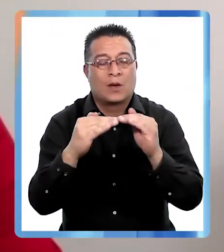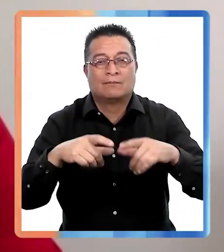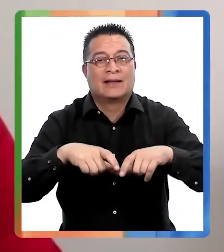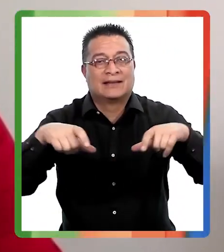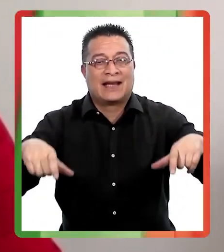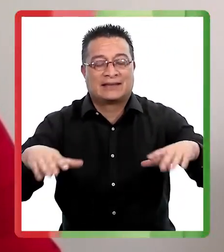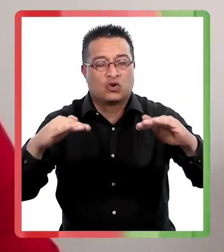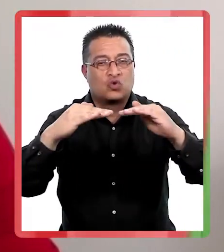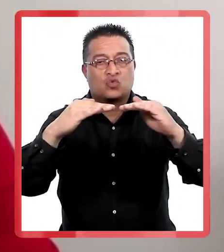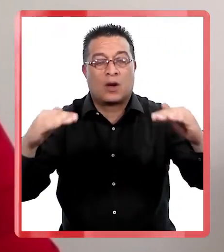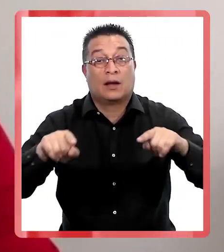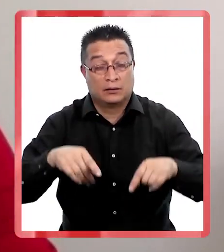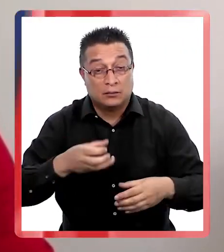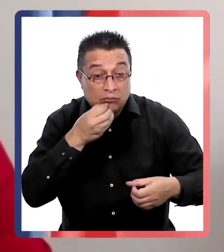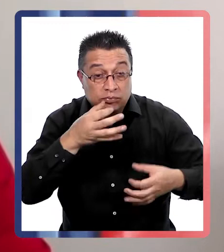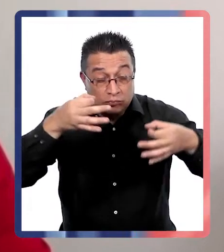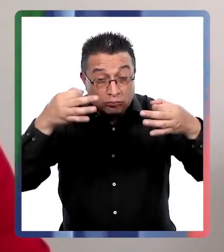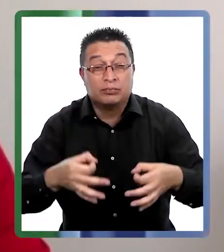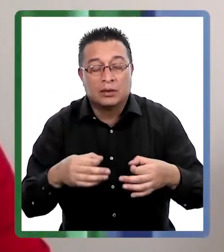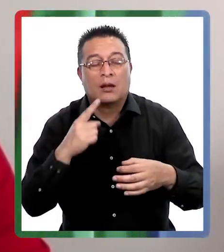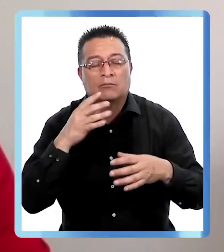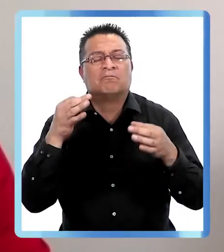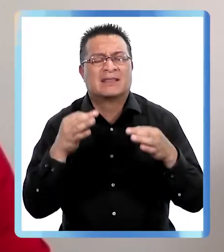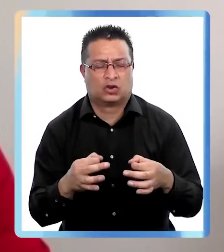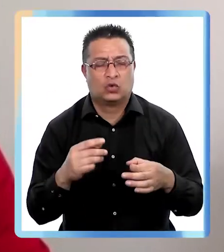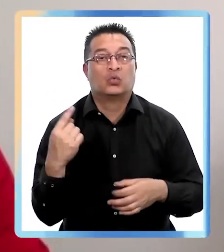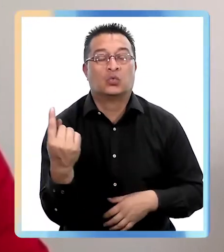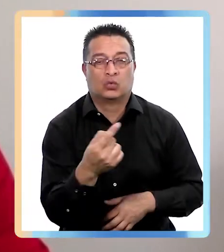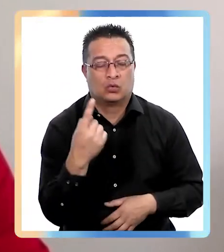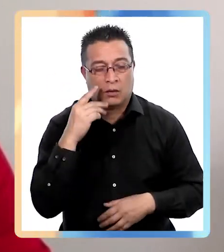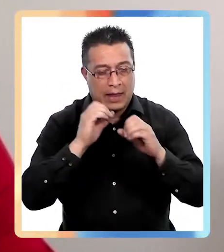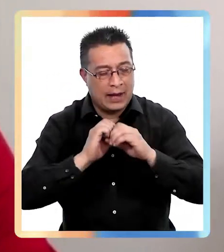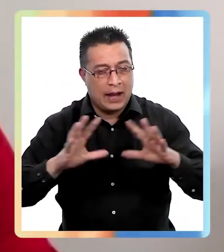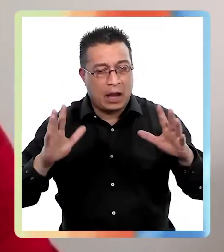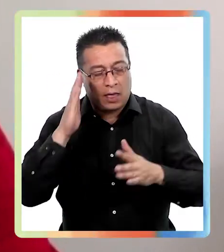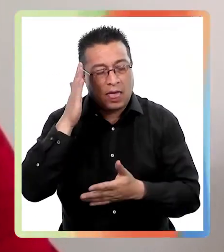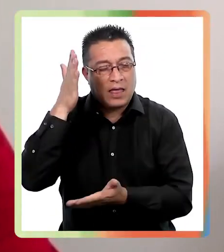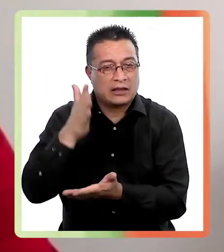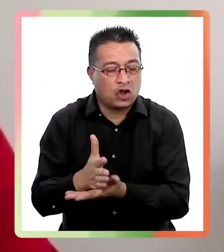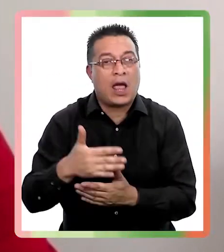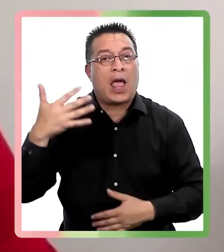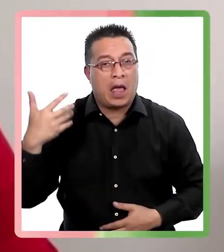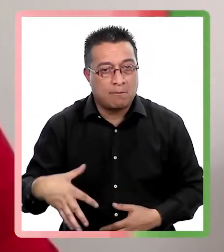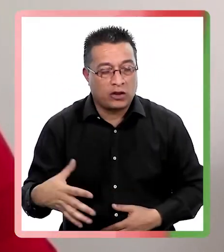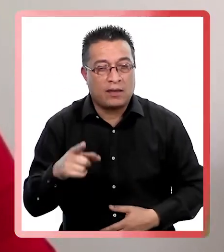Y en su expresión concreta, esto tiene que ver con una convicción, definición y decisión importante que ha hecho el